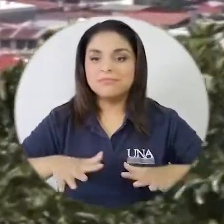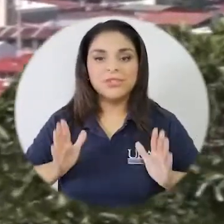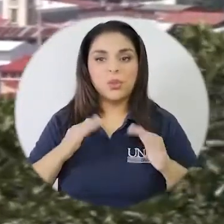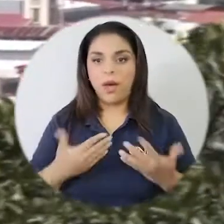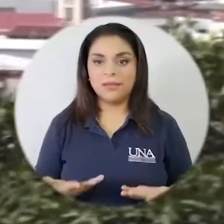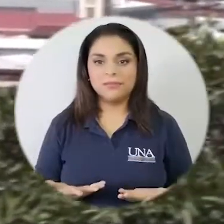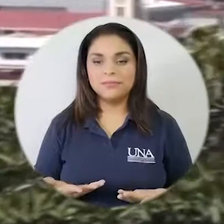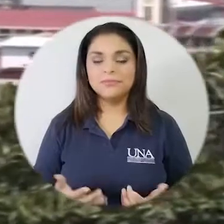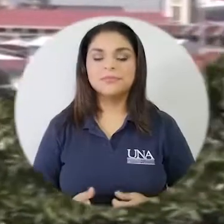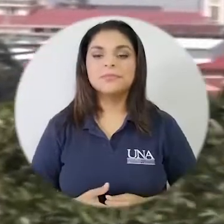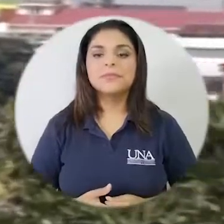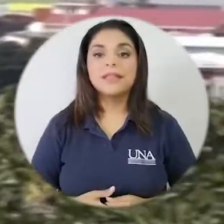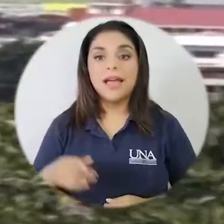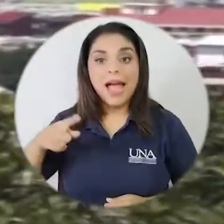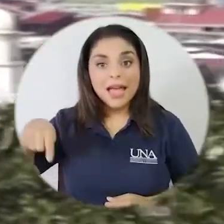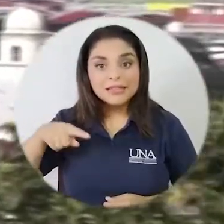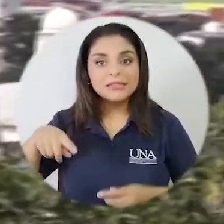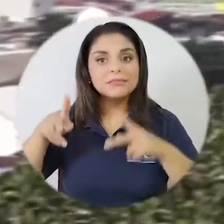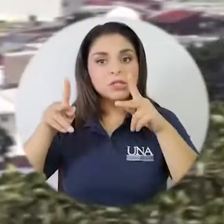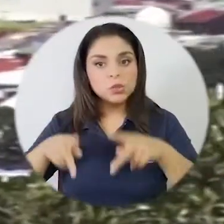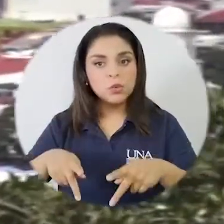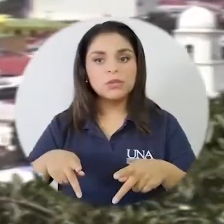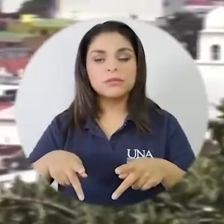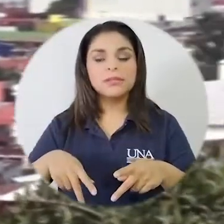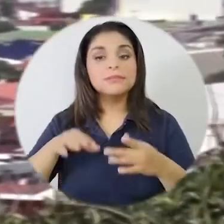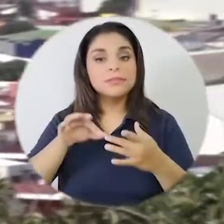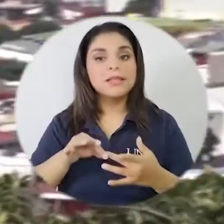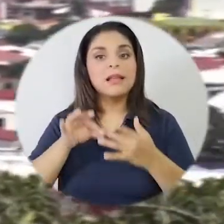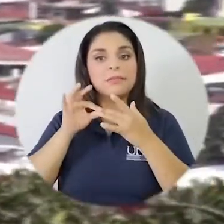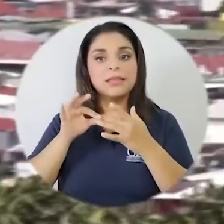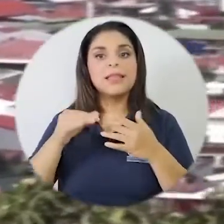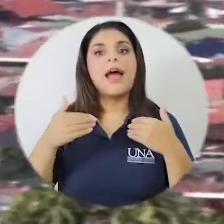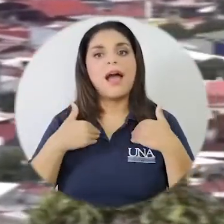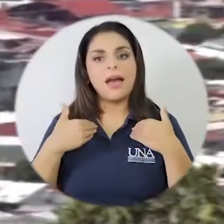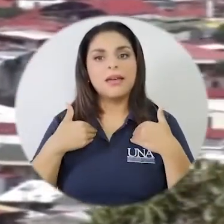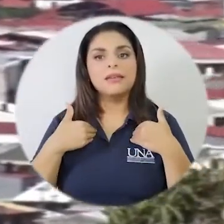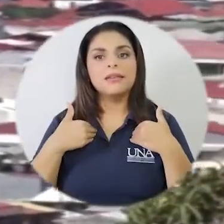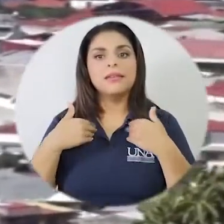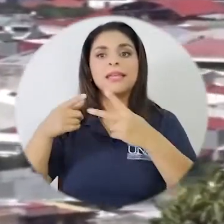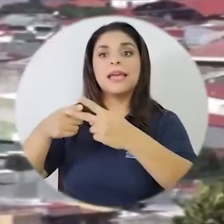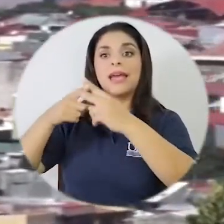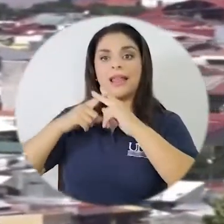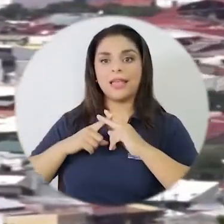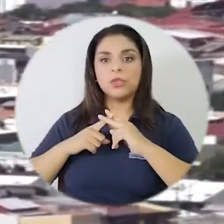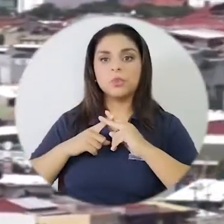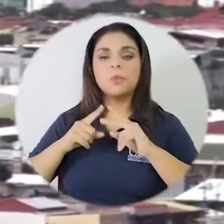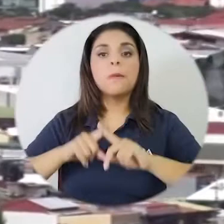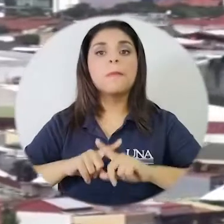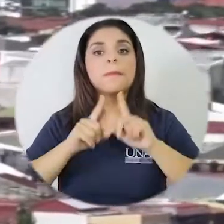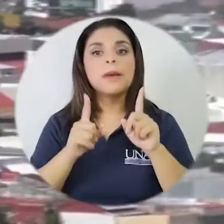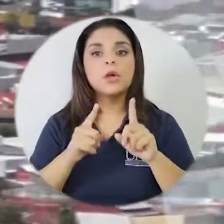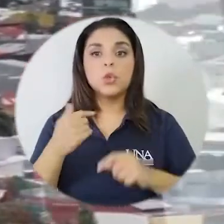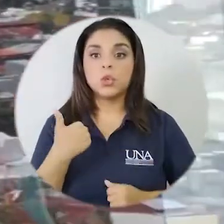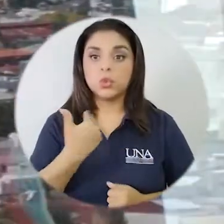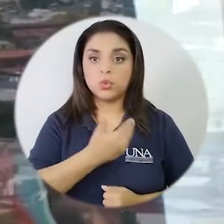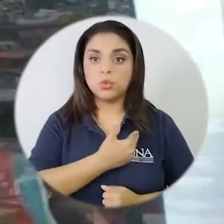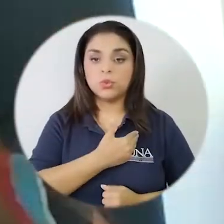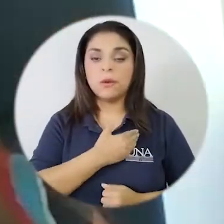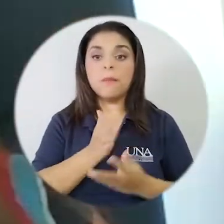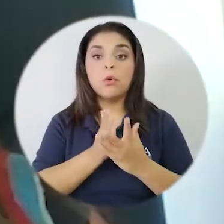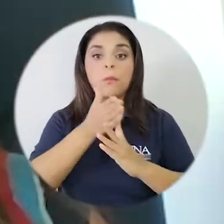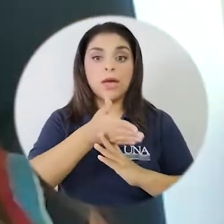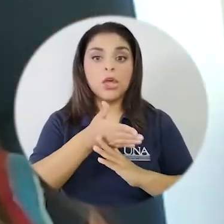al suelo. Entonces, a esa población especialmente, por supuesto, está el tema del crédito, pero nosotros, a través del